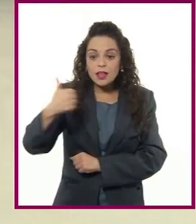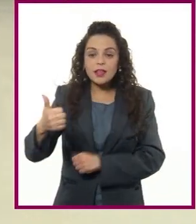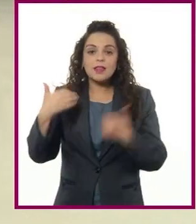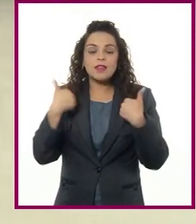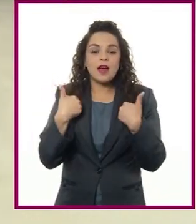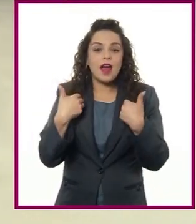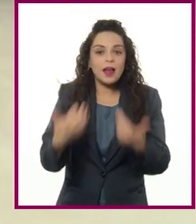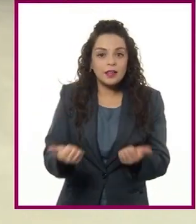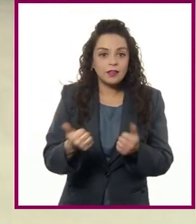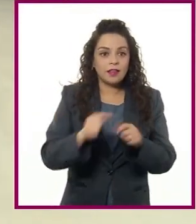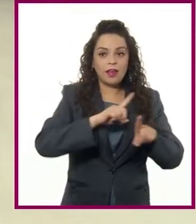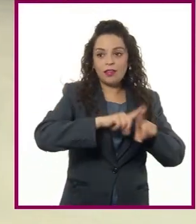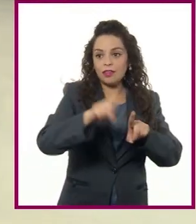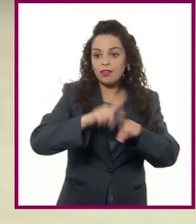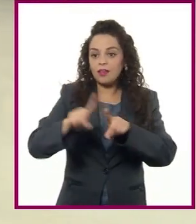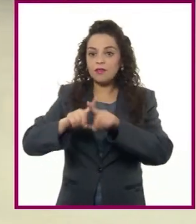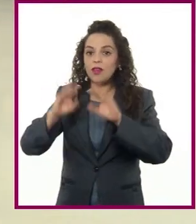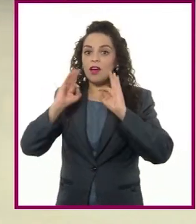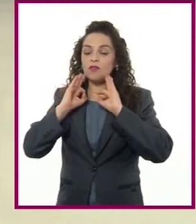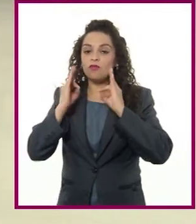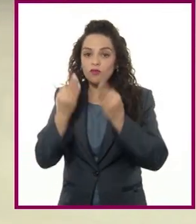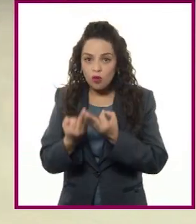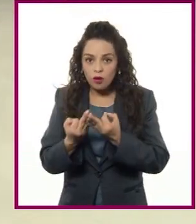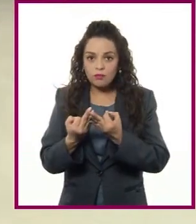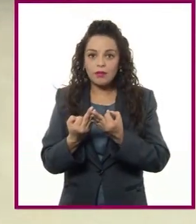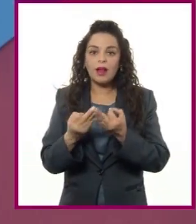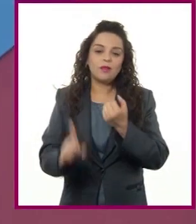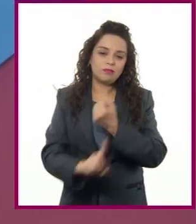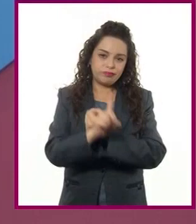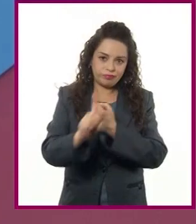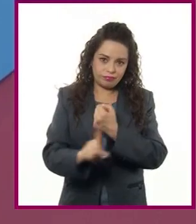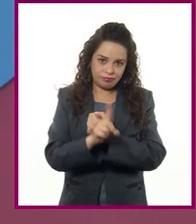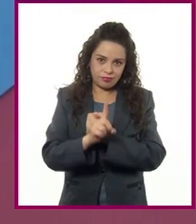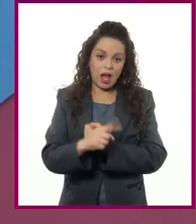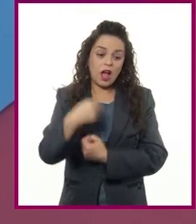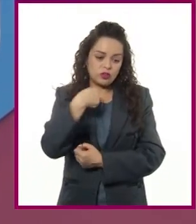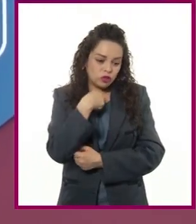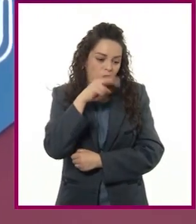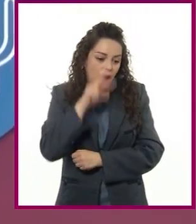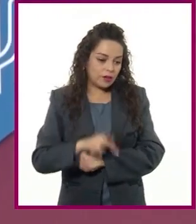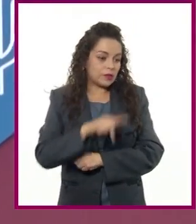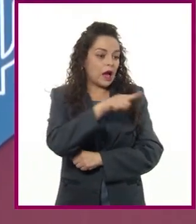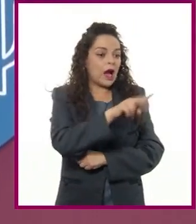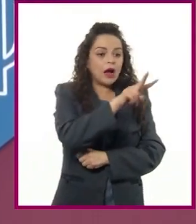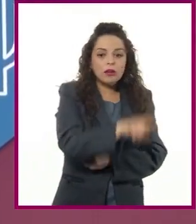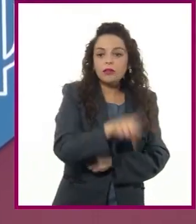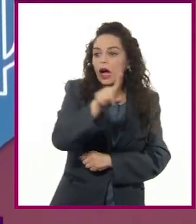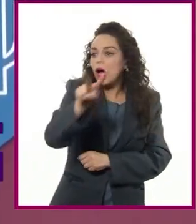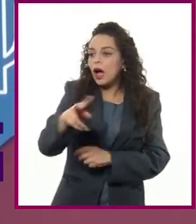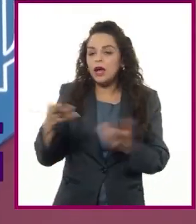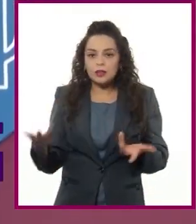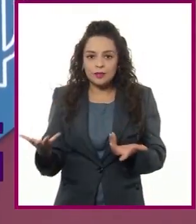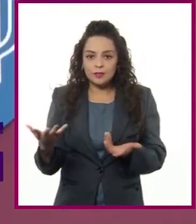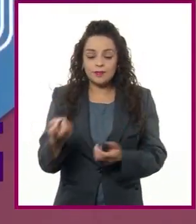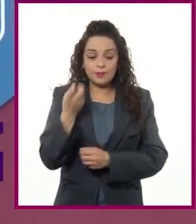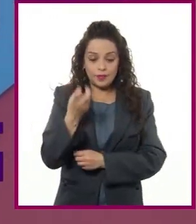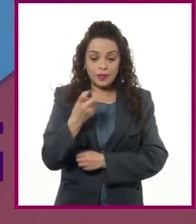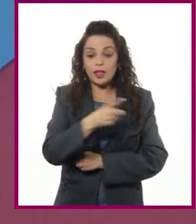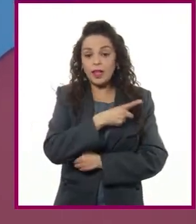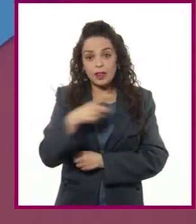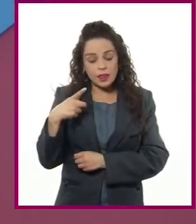el conflicto desde su verdad. Para que exista un conflicto debe haber